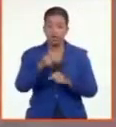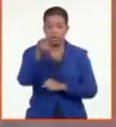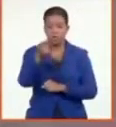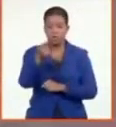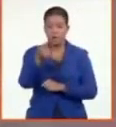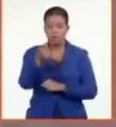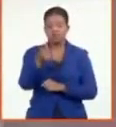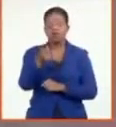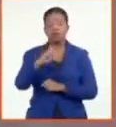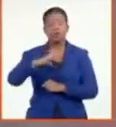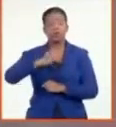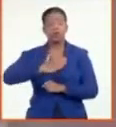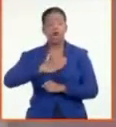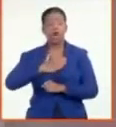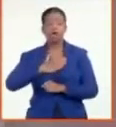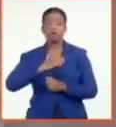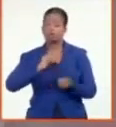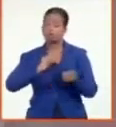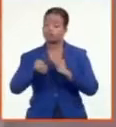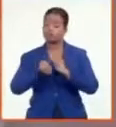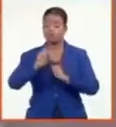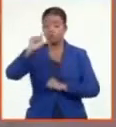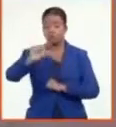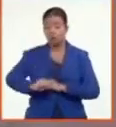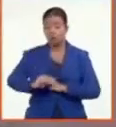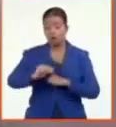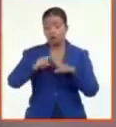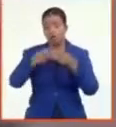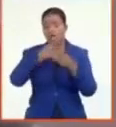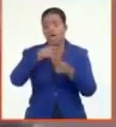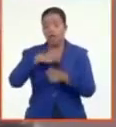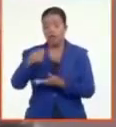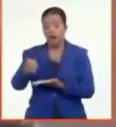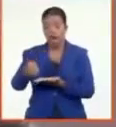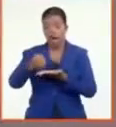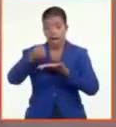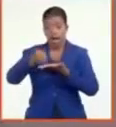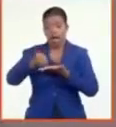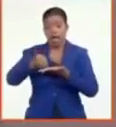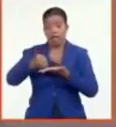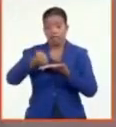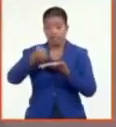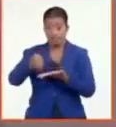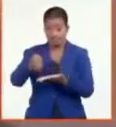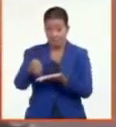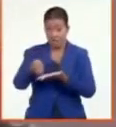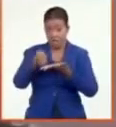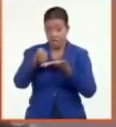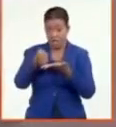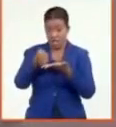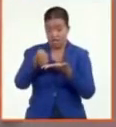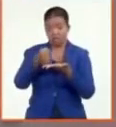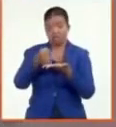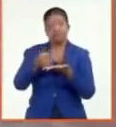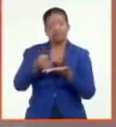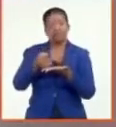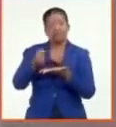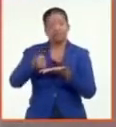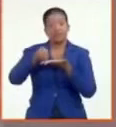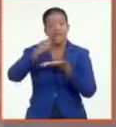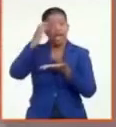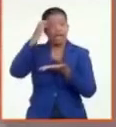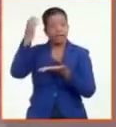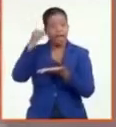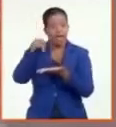sector no Estatal porque simplemente usted compra Aquí esta jarra y la y la en el estado la pone aquí y sin ella le dijo